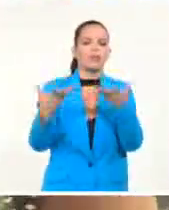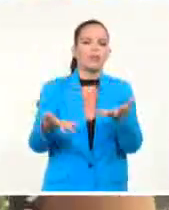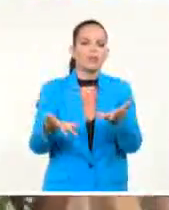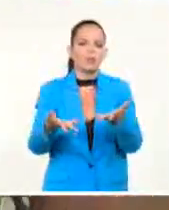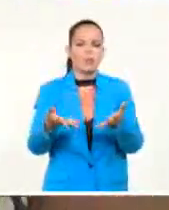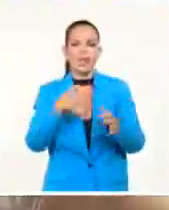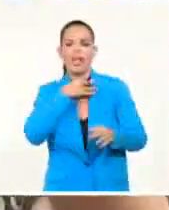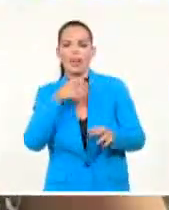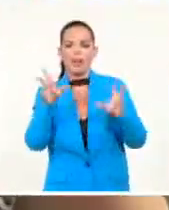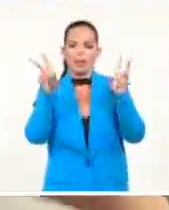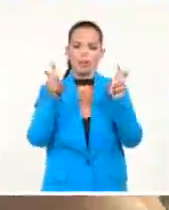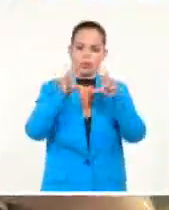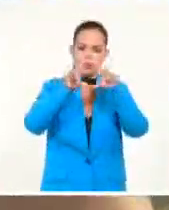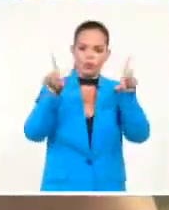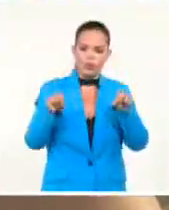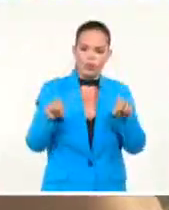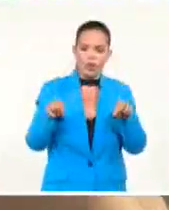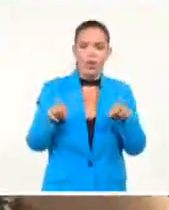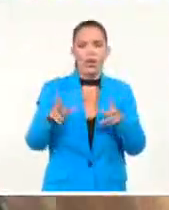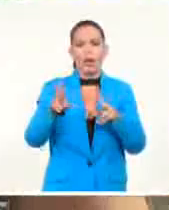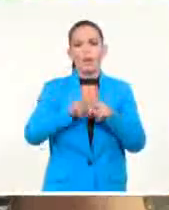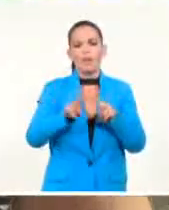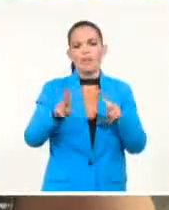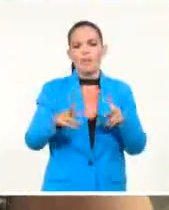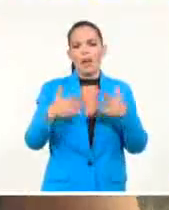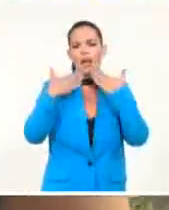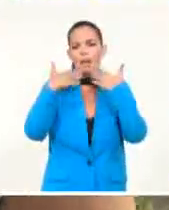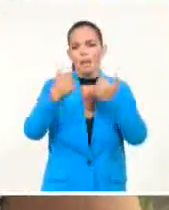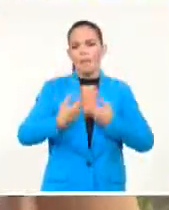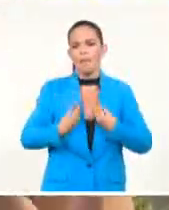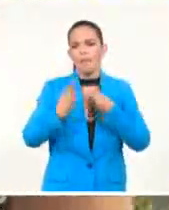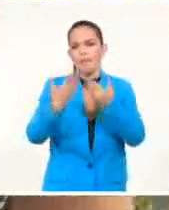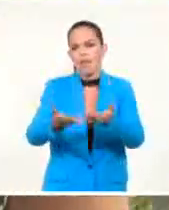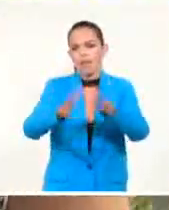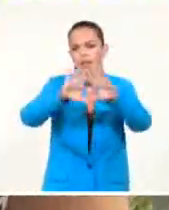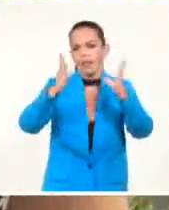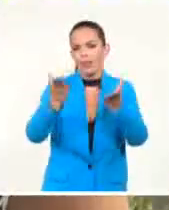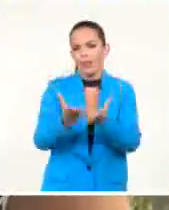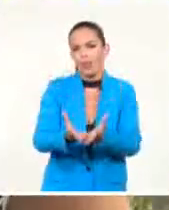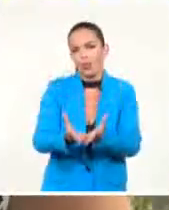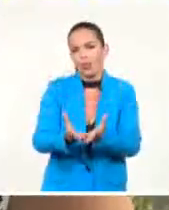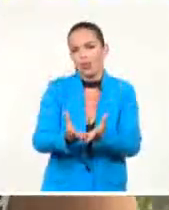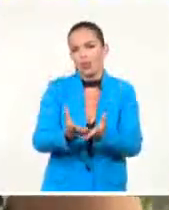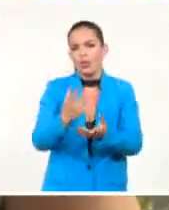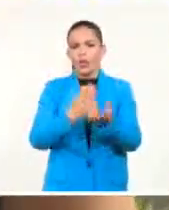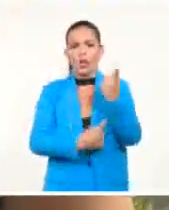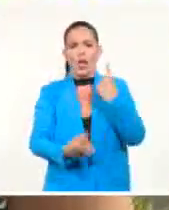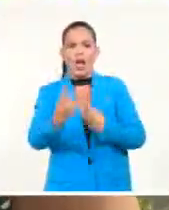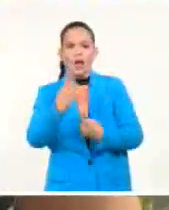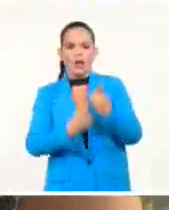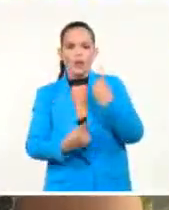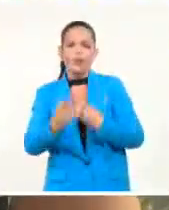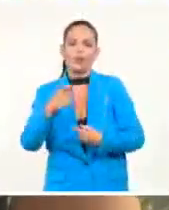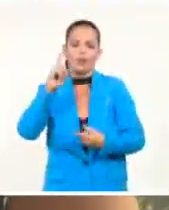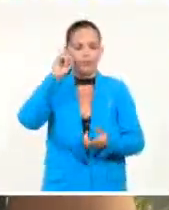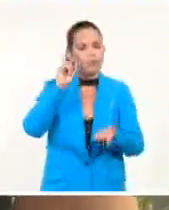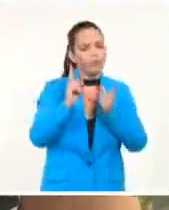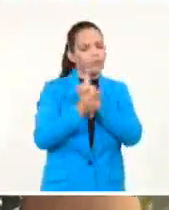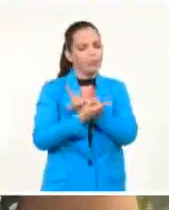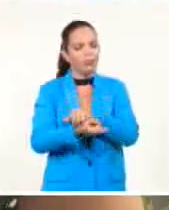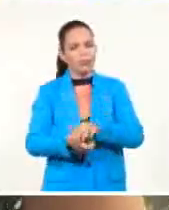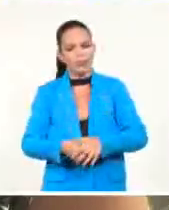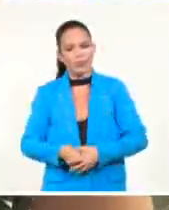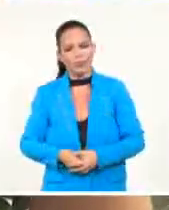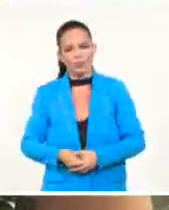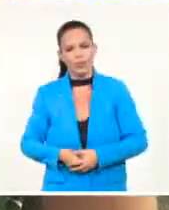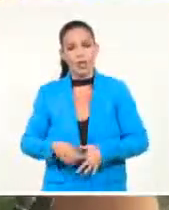todos, hacia una realidad que no aspira a las cuestiones más positivas que pensamos. Esa es una. Y la otra,